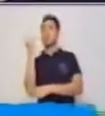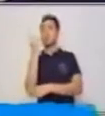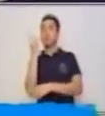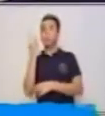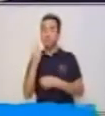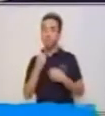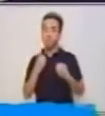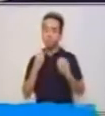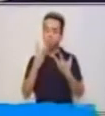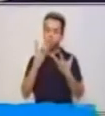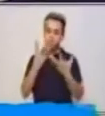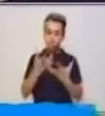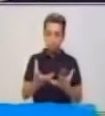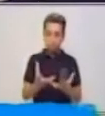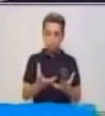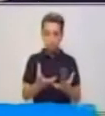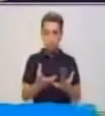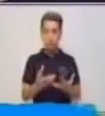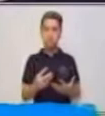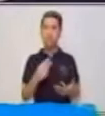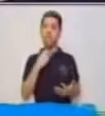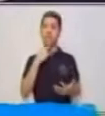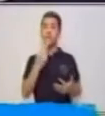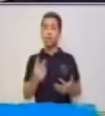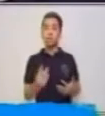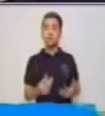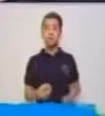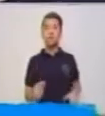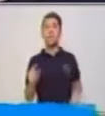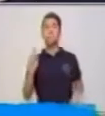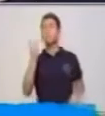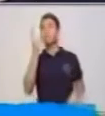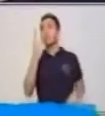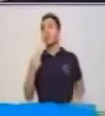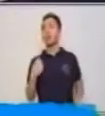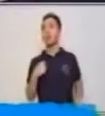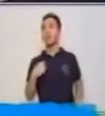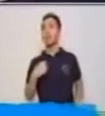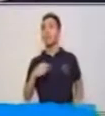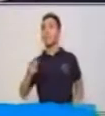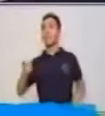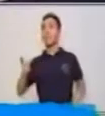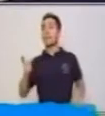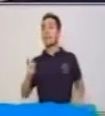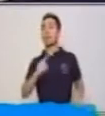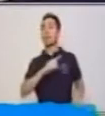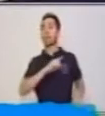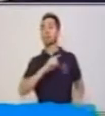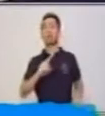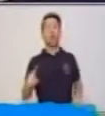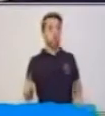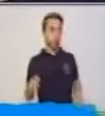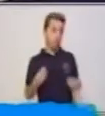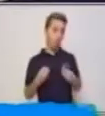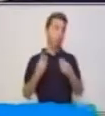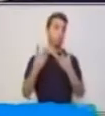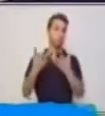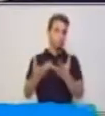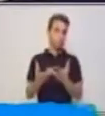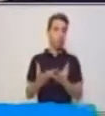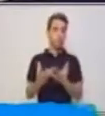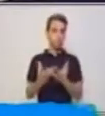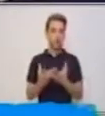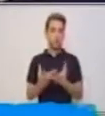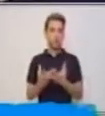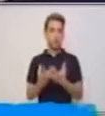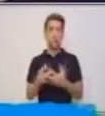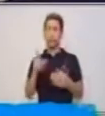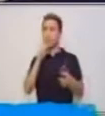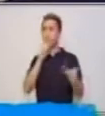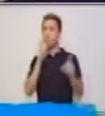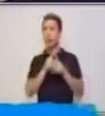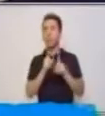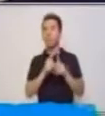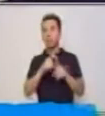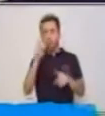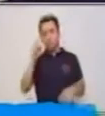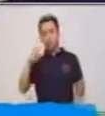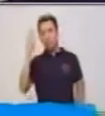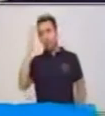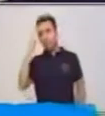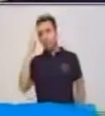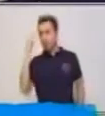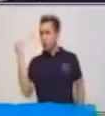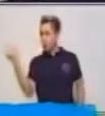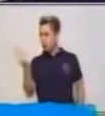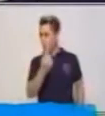oral es, primero, decir quiénes somos, y en segundo lugar, es saber que todos tenemos